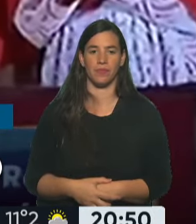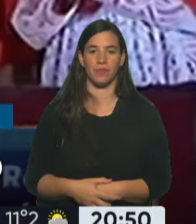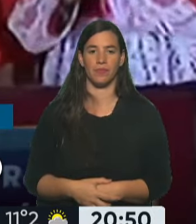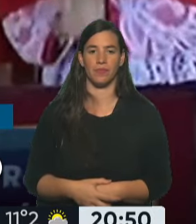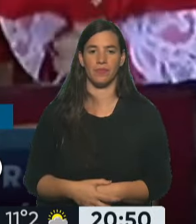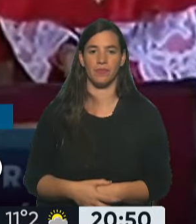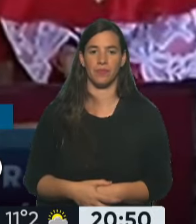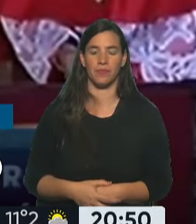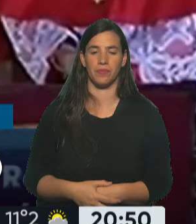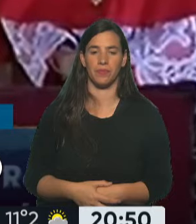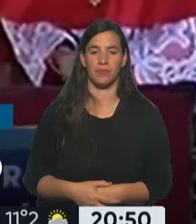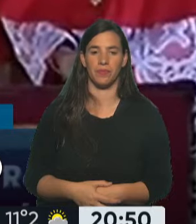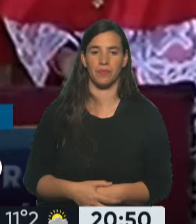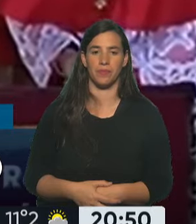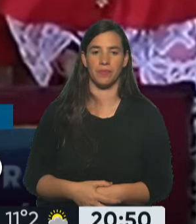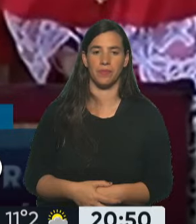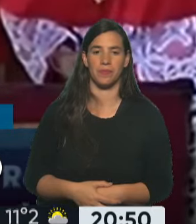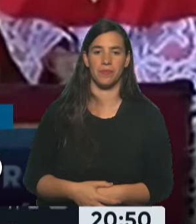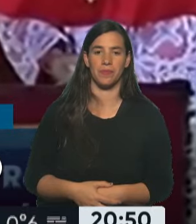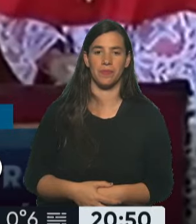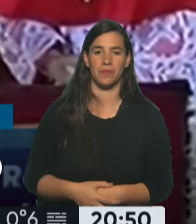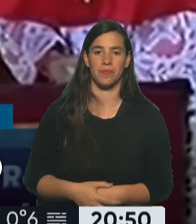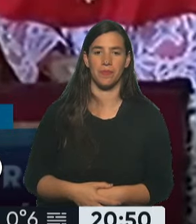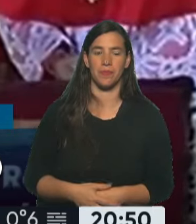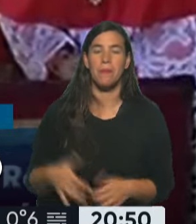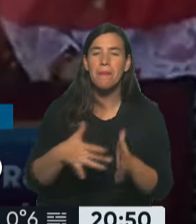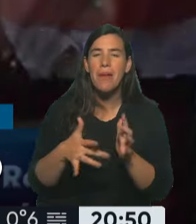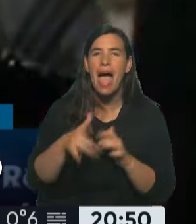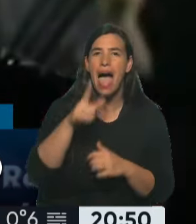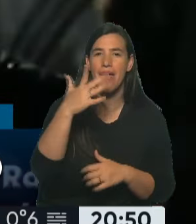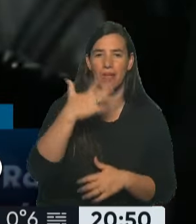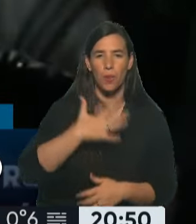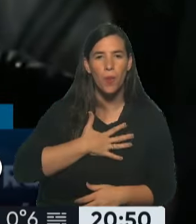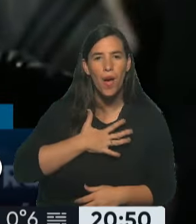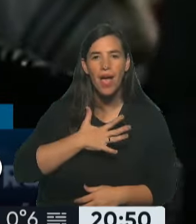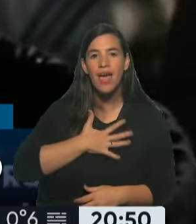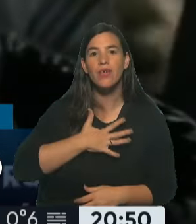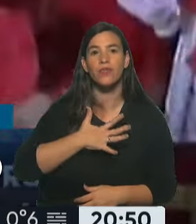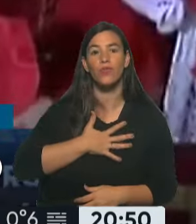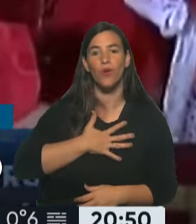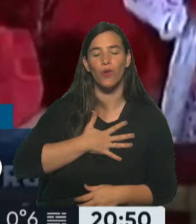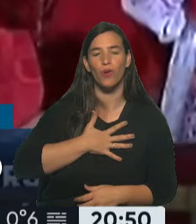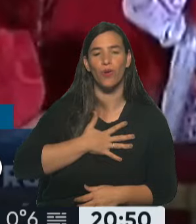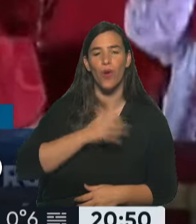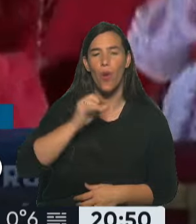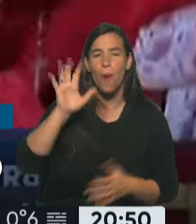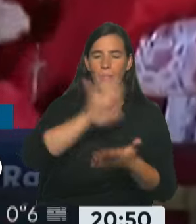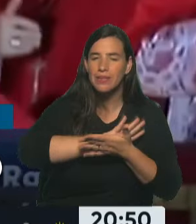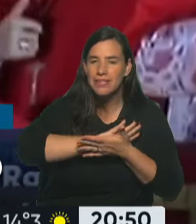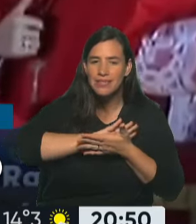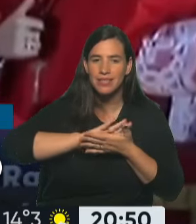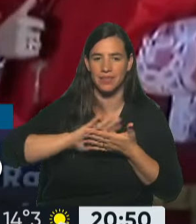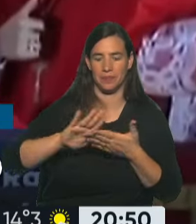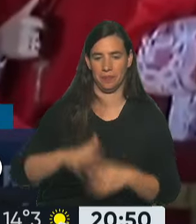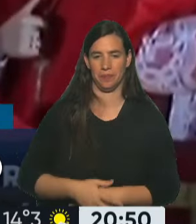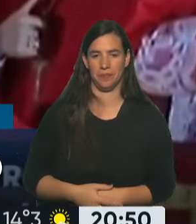Padre nostro che sei nei cieli, sia santificato il tuo nome, Patris